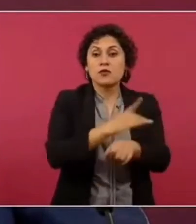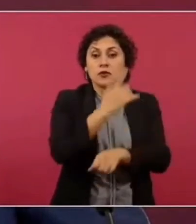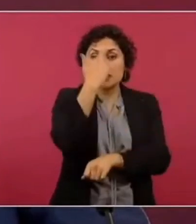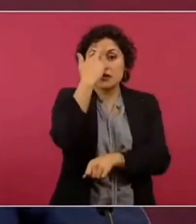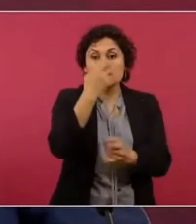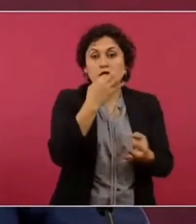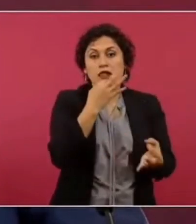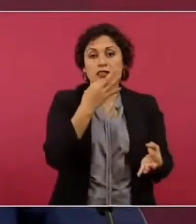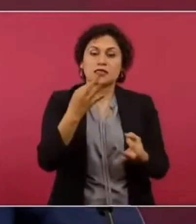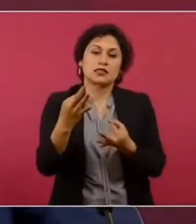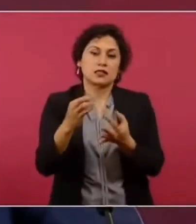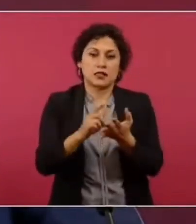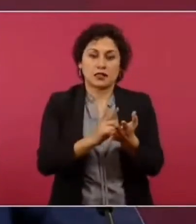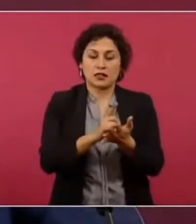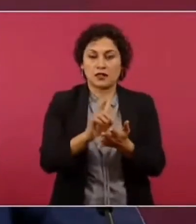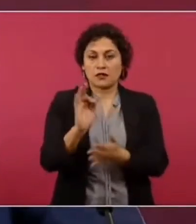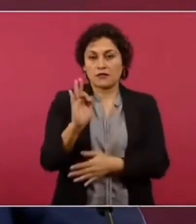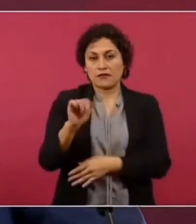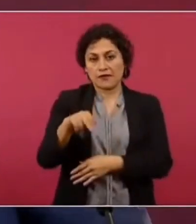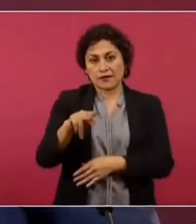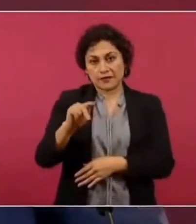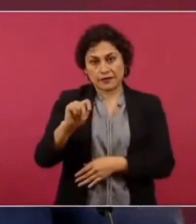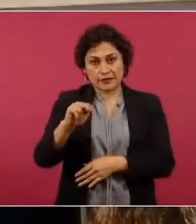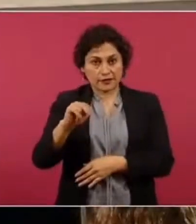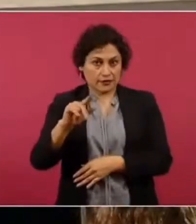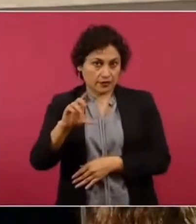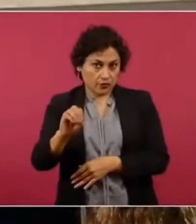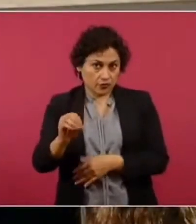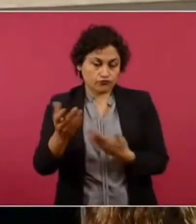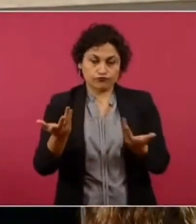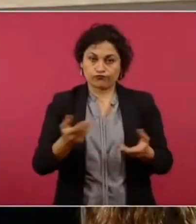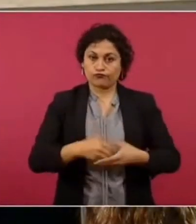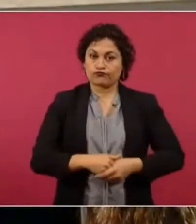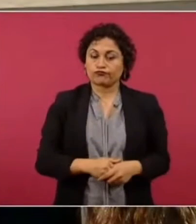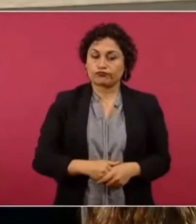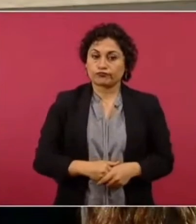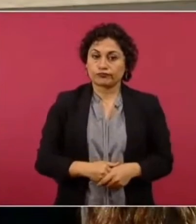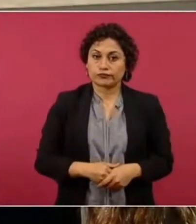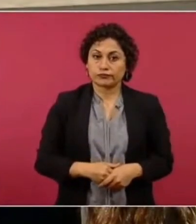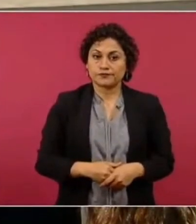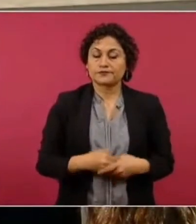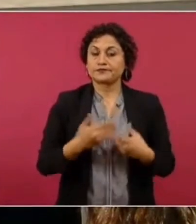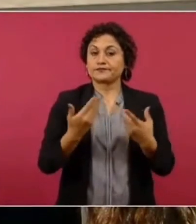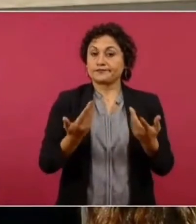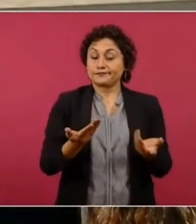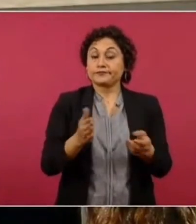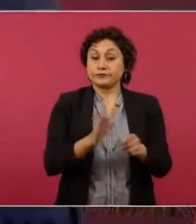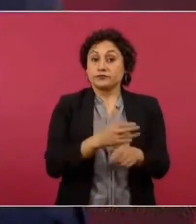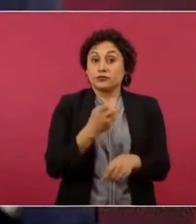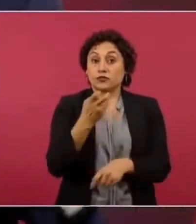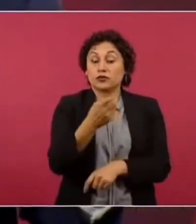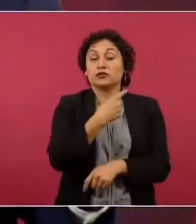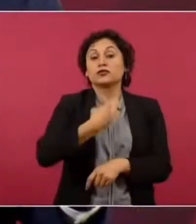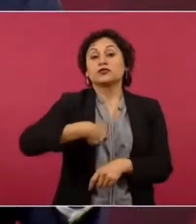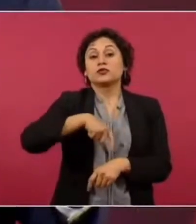por el consumo del fentanilo. Entonces, lo que podamos hacer, lo vamos a